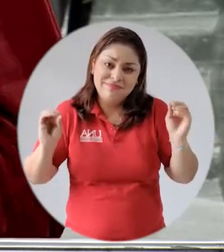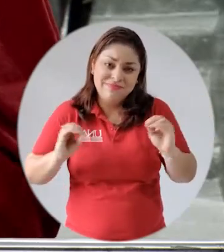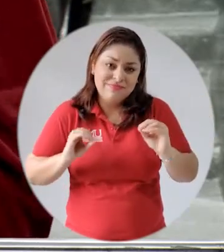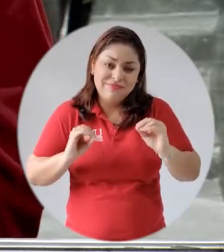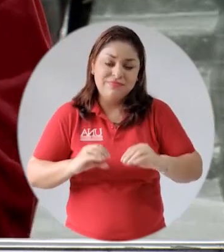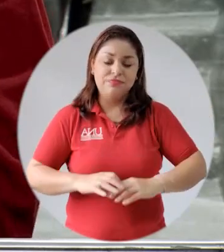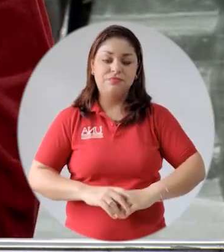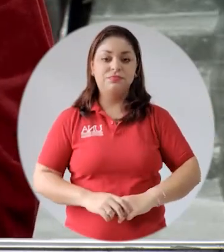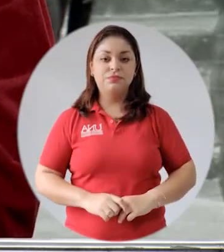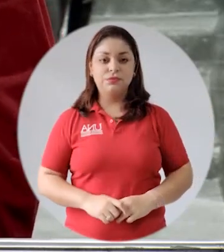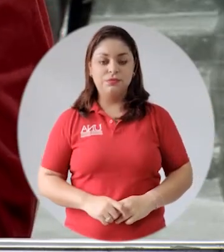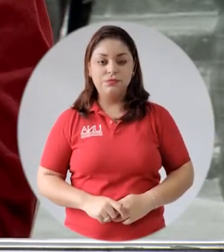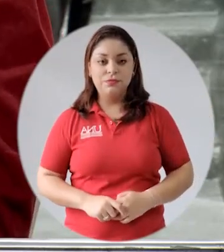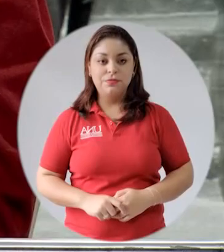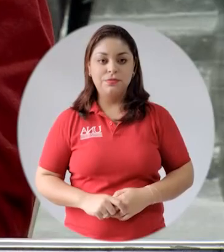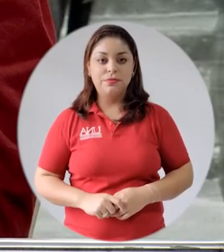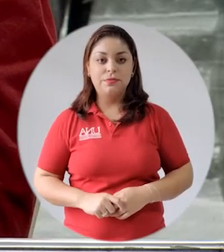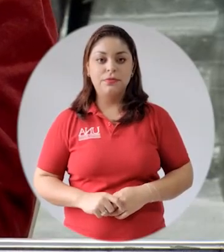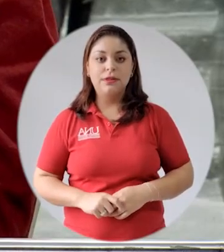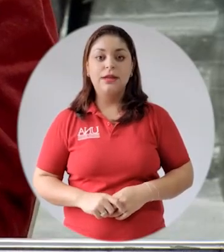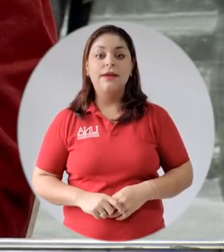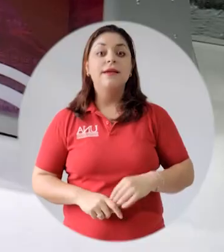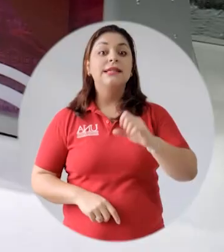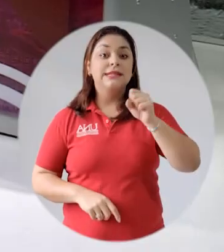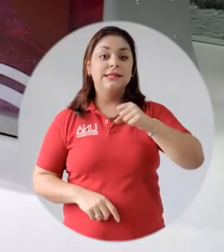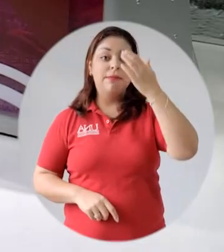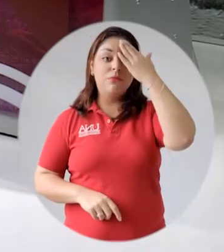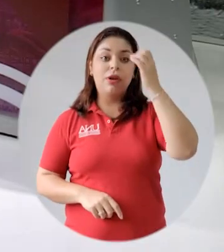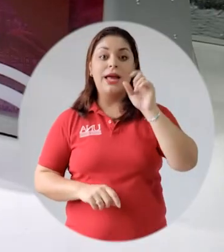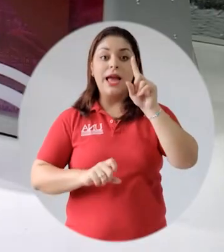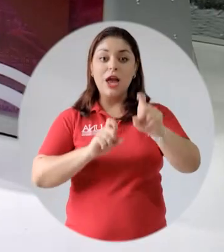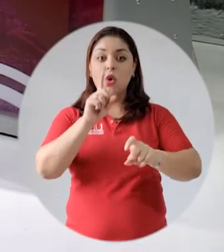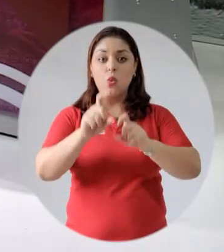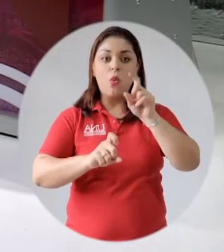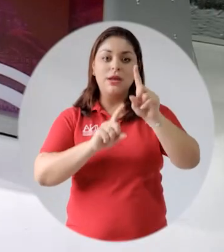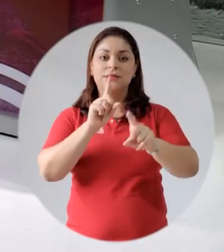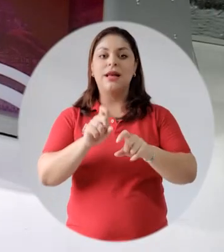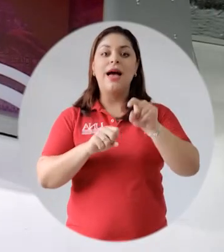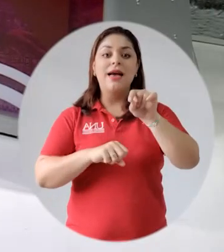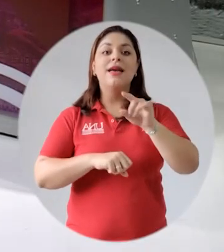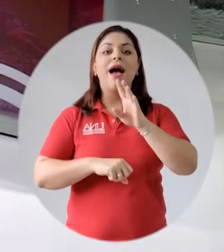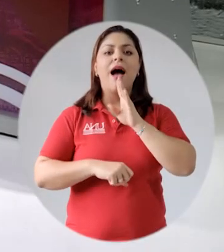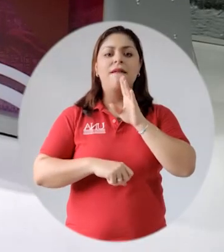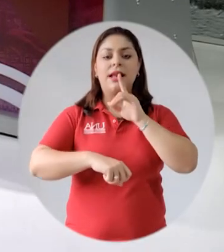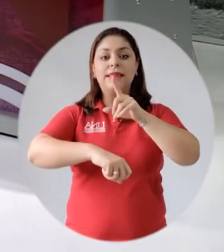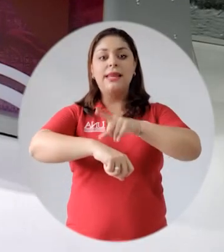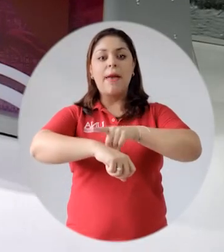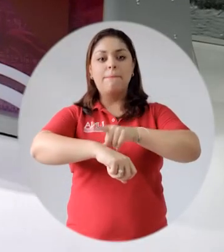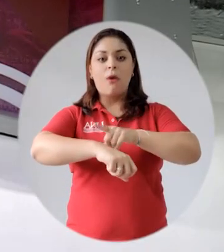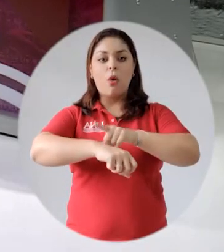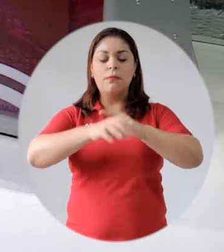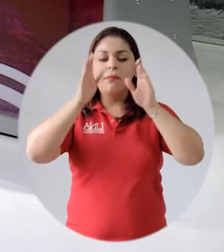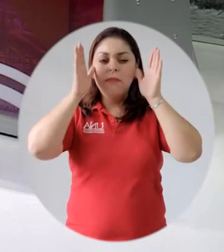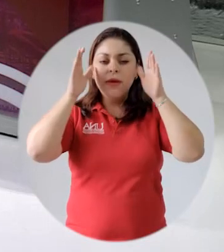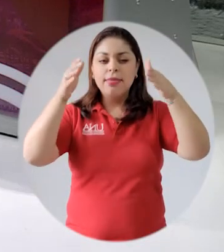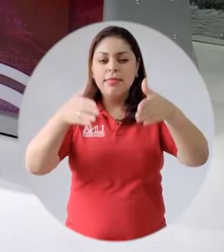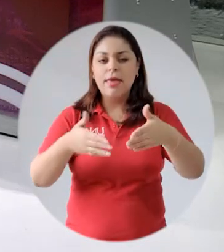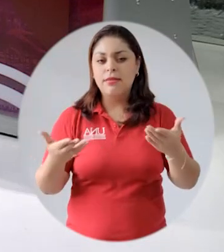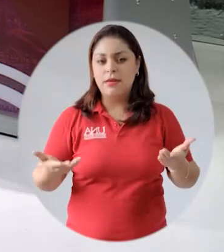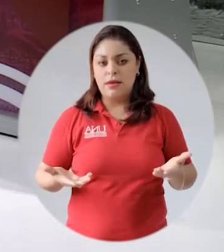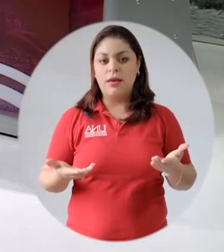que además hagamos otras actividades como la limpieza del hogar, como la preparación de alimentos, también está vinculado al mismo tiempo con el trabajo